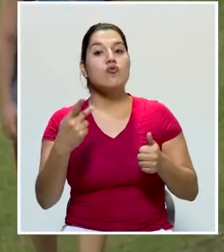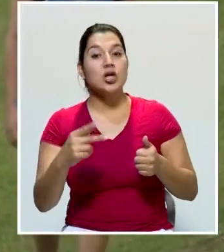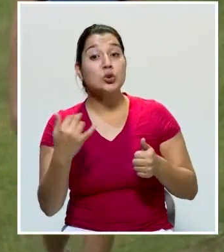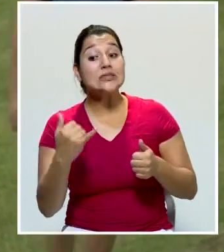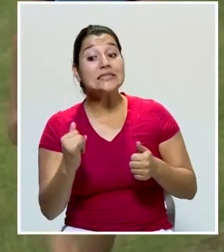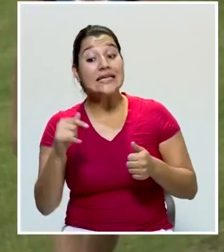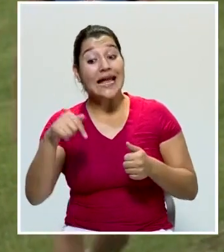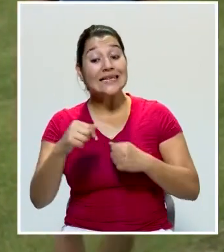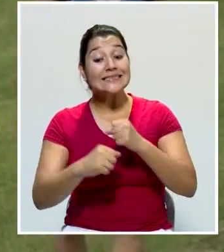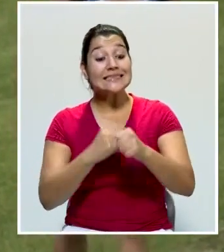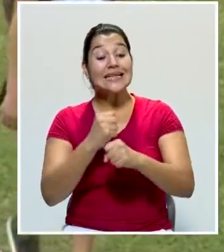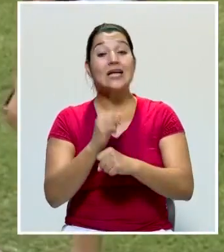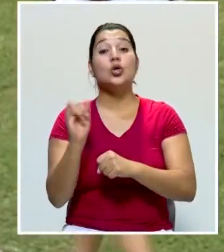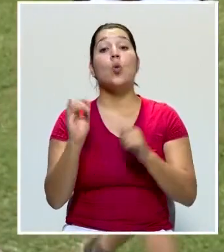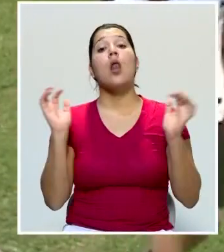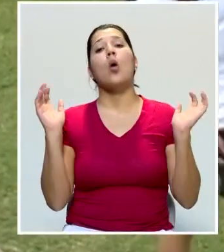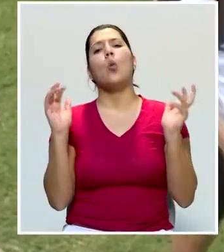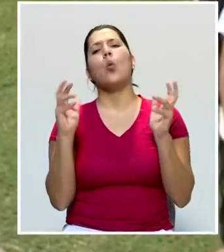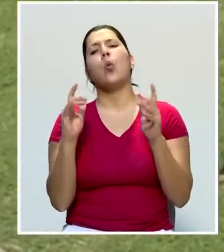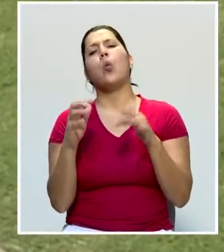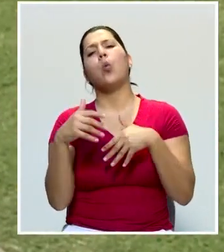como es costumbre.